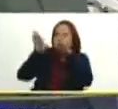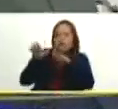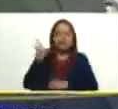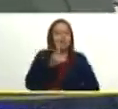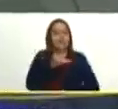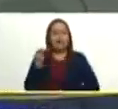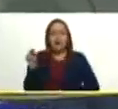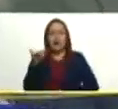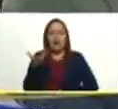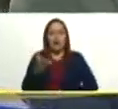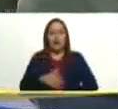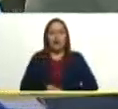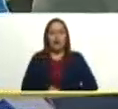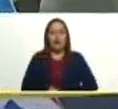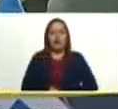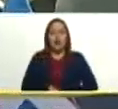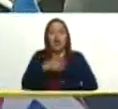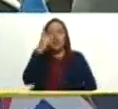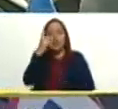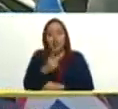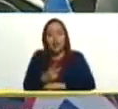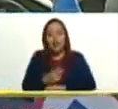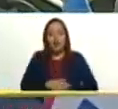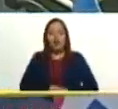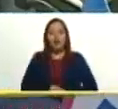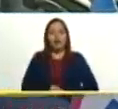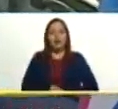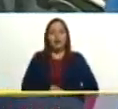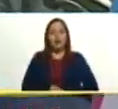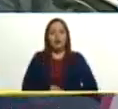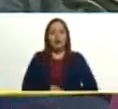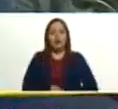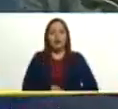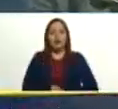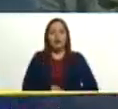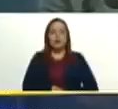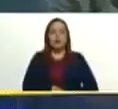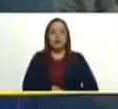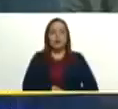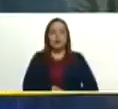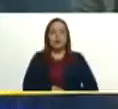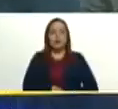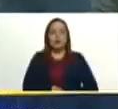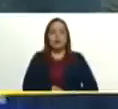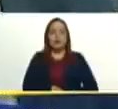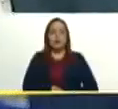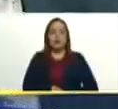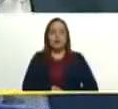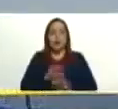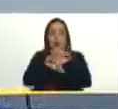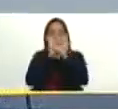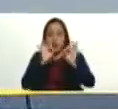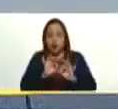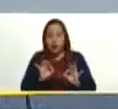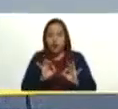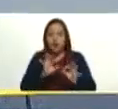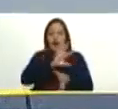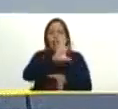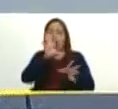Tenemos que in proper ways, de manera